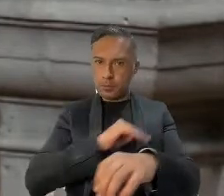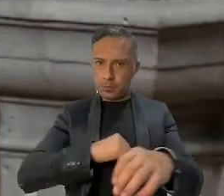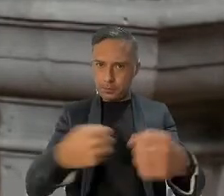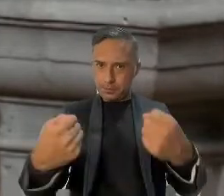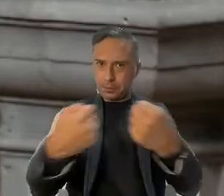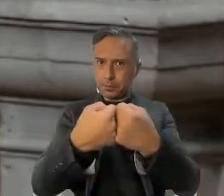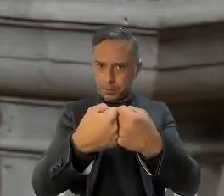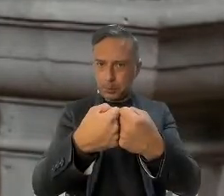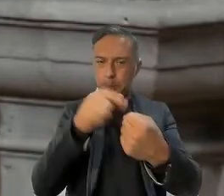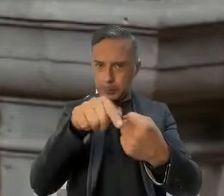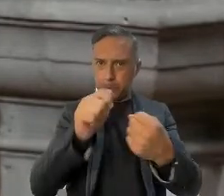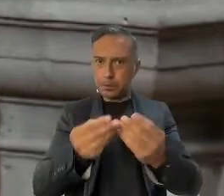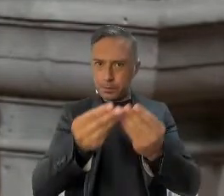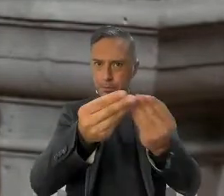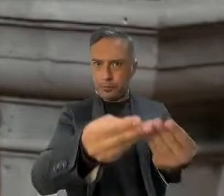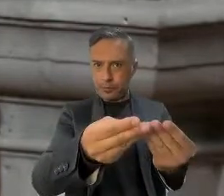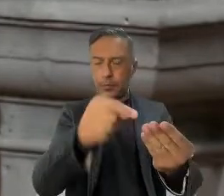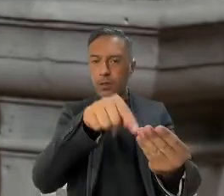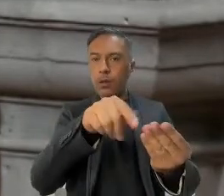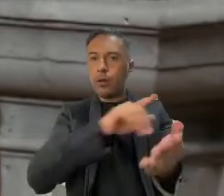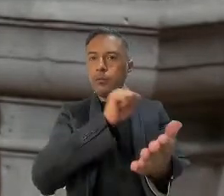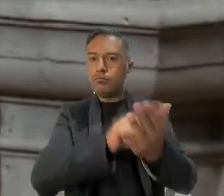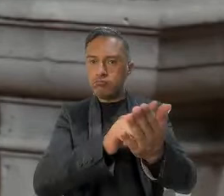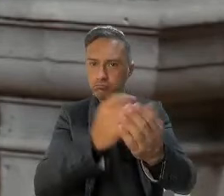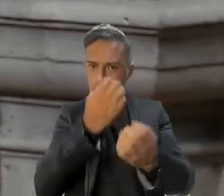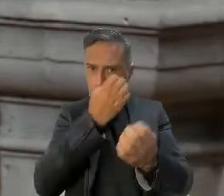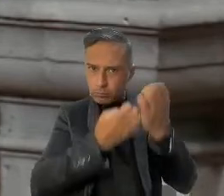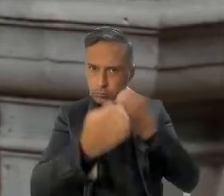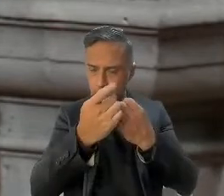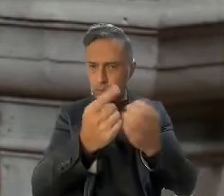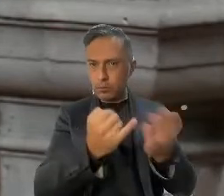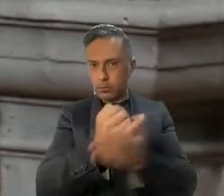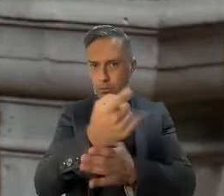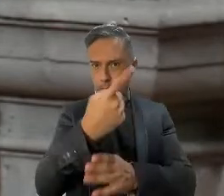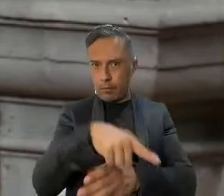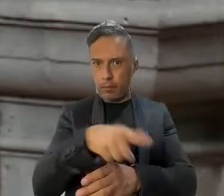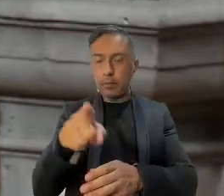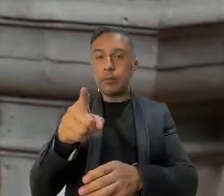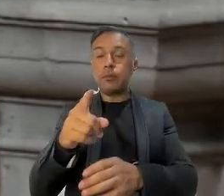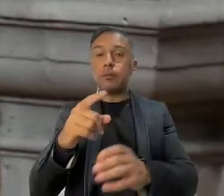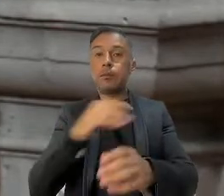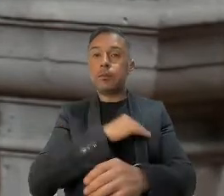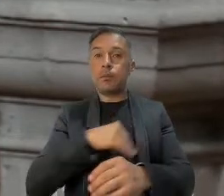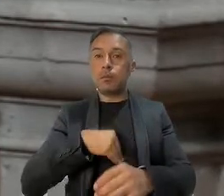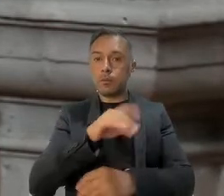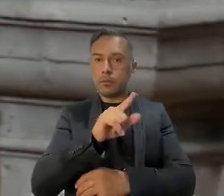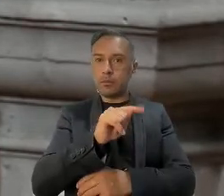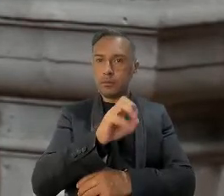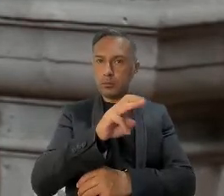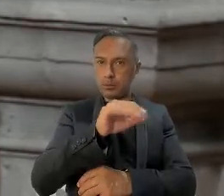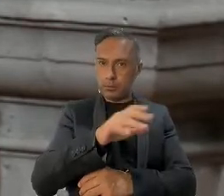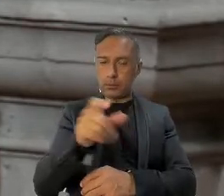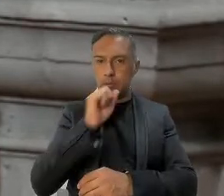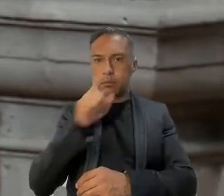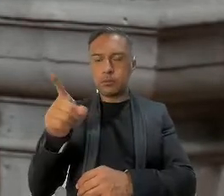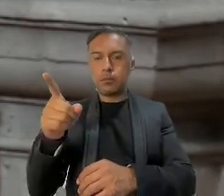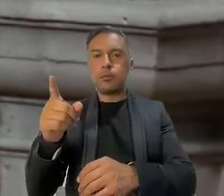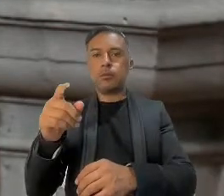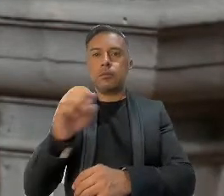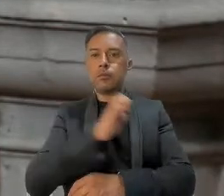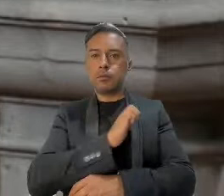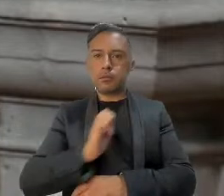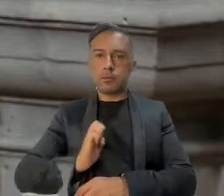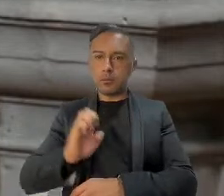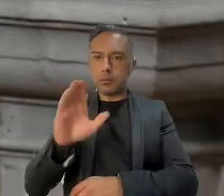para que determine lo que en derecho corresponda y notifique al municipio de Tecámac, así como al municipio de Nextlalpan y Ecatepec, en su carácter